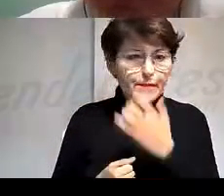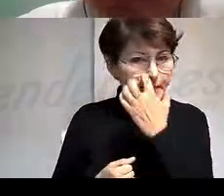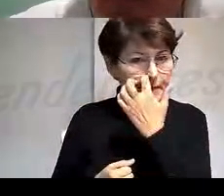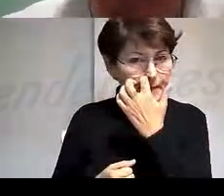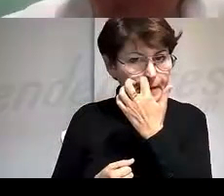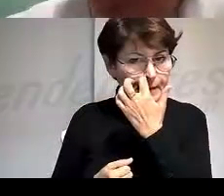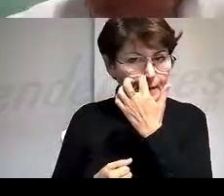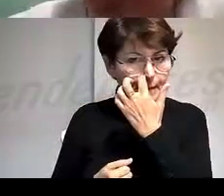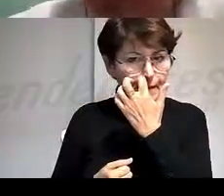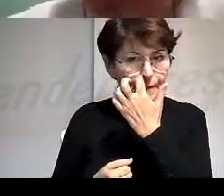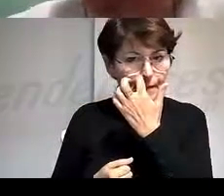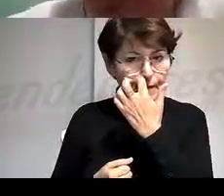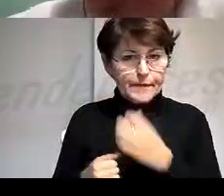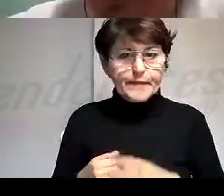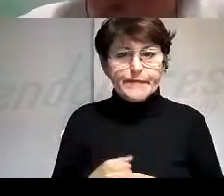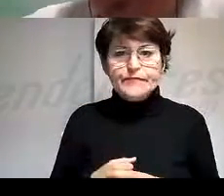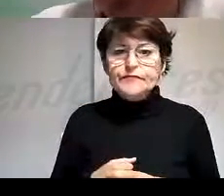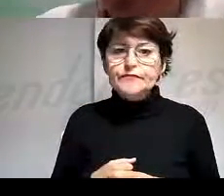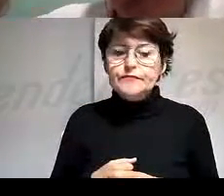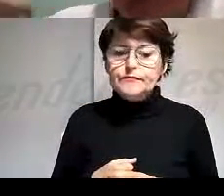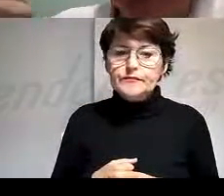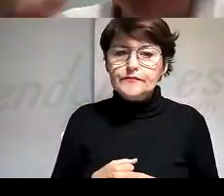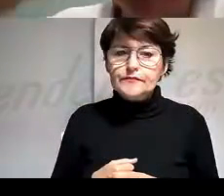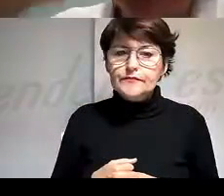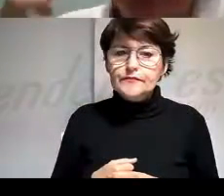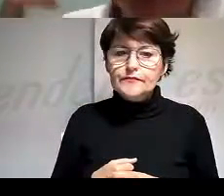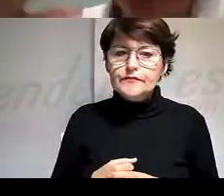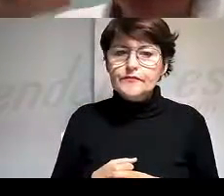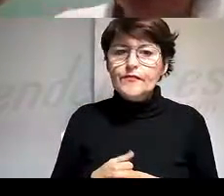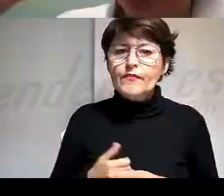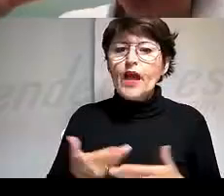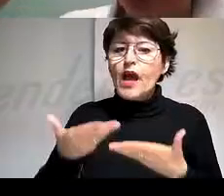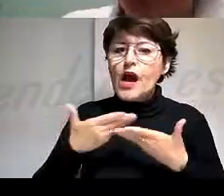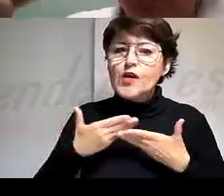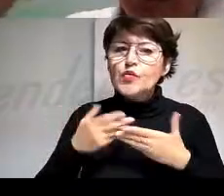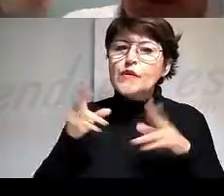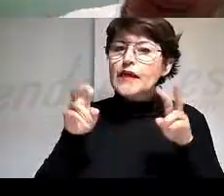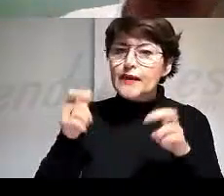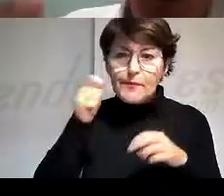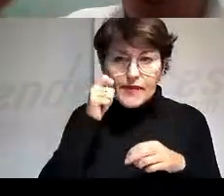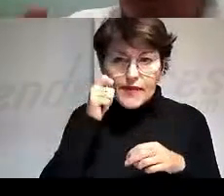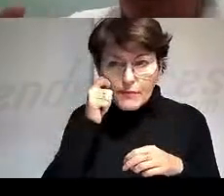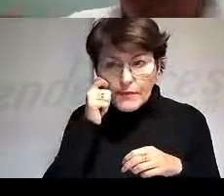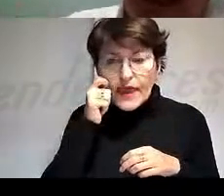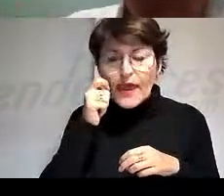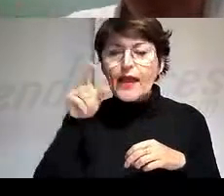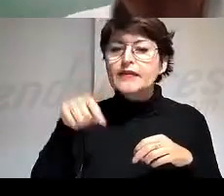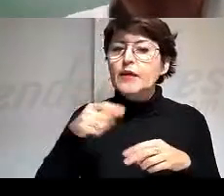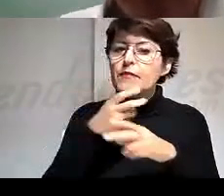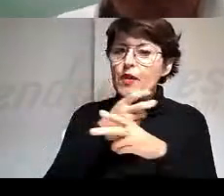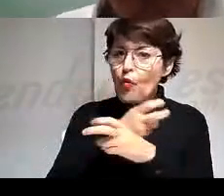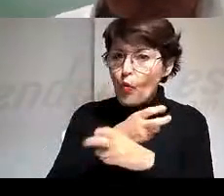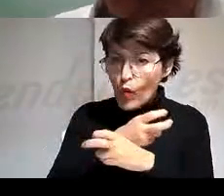sería realmente el sostén, tanto de la piel como en la base del hueso también hay